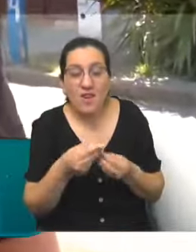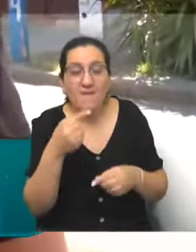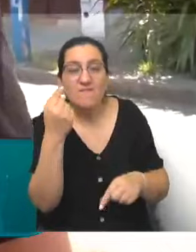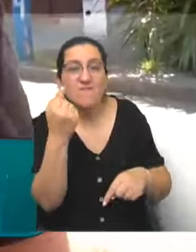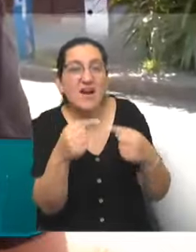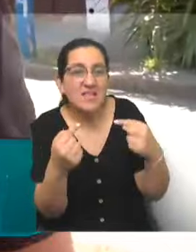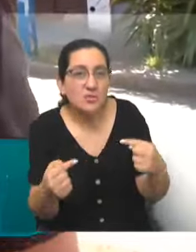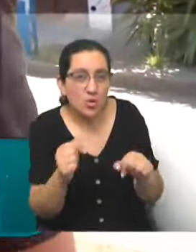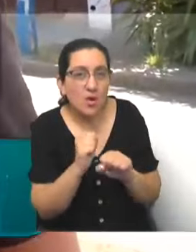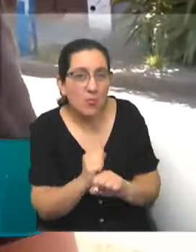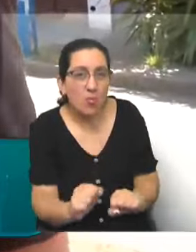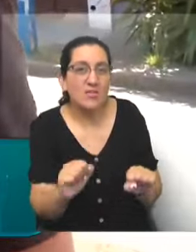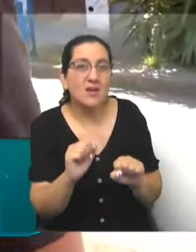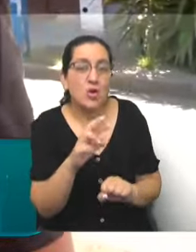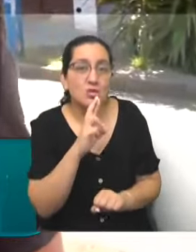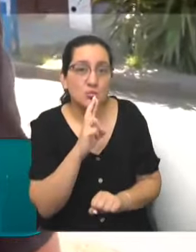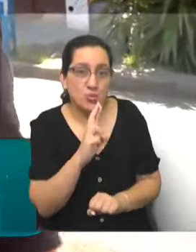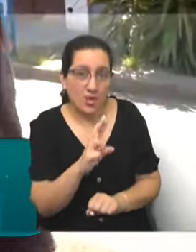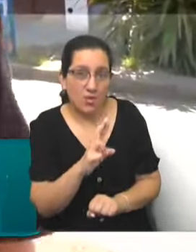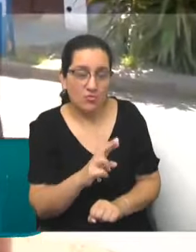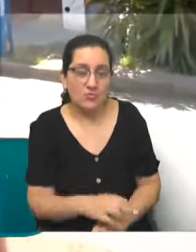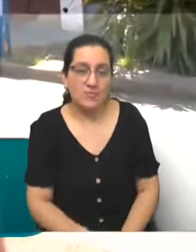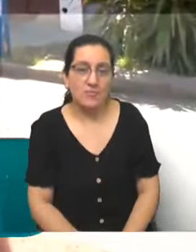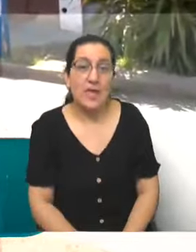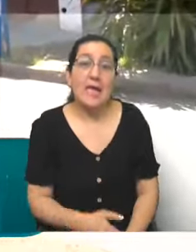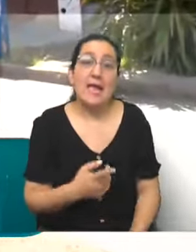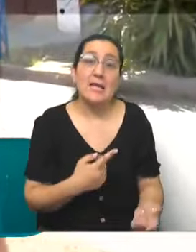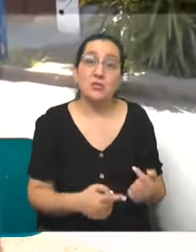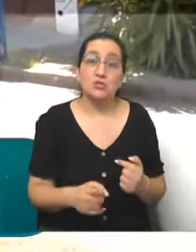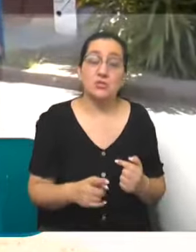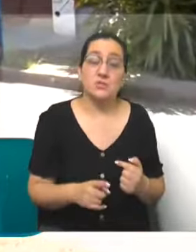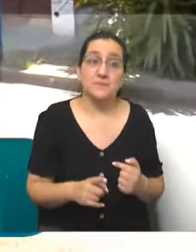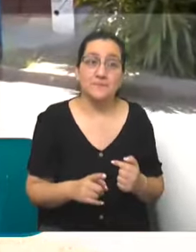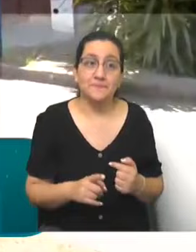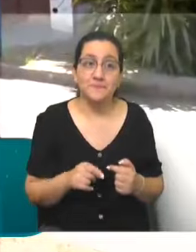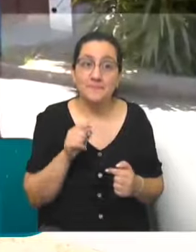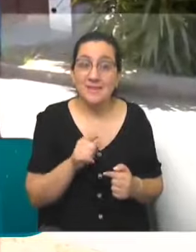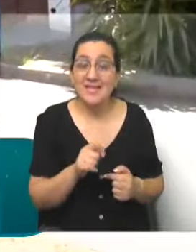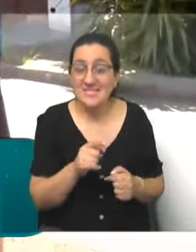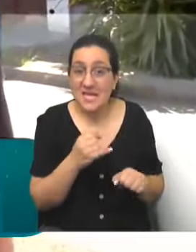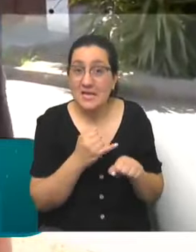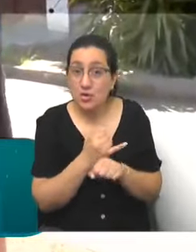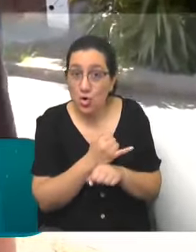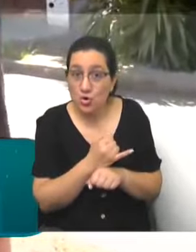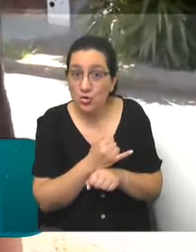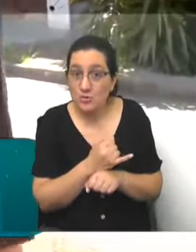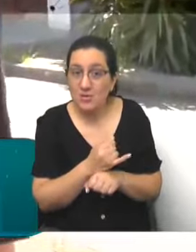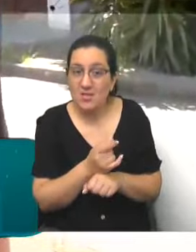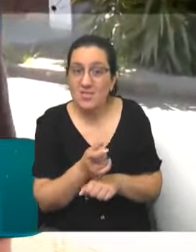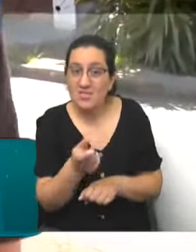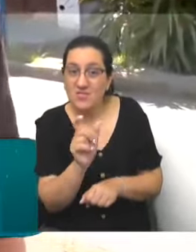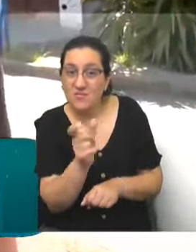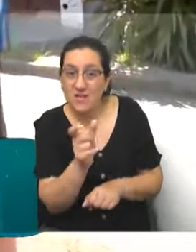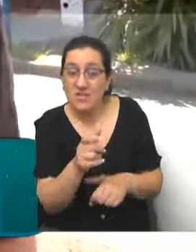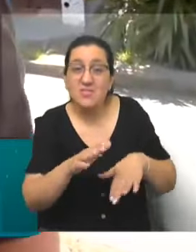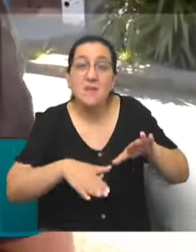que pueden tener los resultados obtenidos en tal estudio. Entonces, ese margen de error difiere de acuerdo al